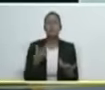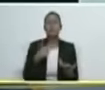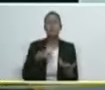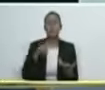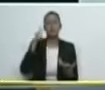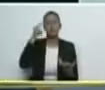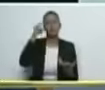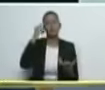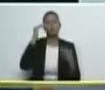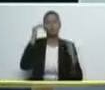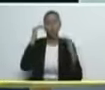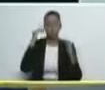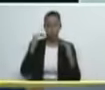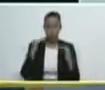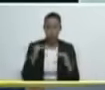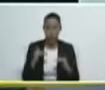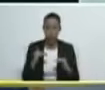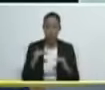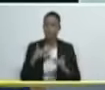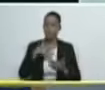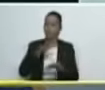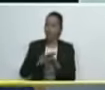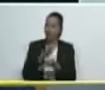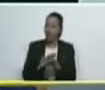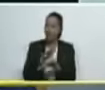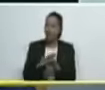tranquilidad. Siempre recordemos,